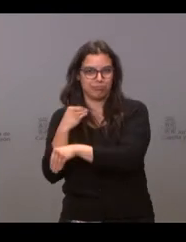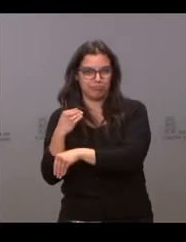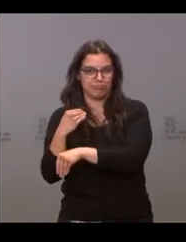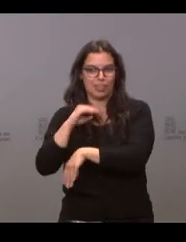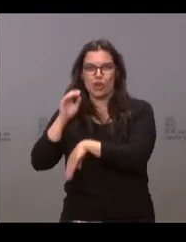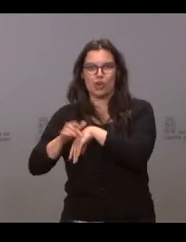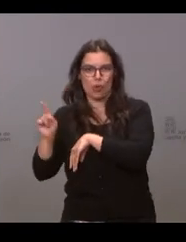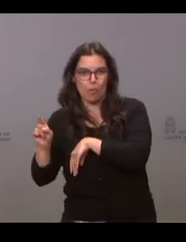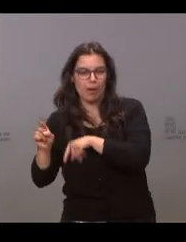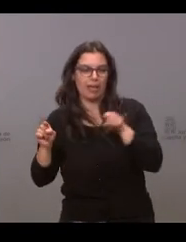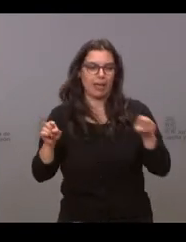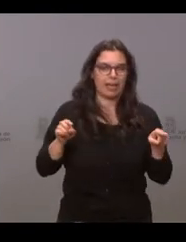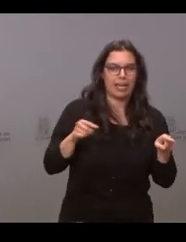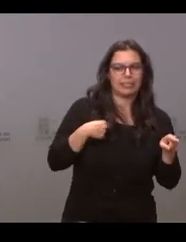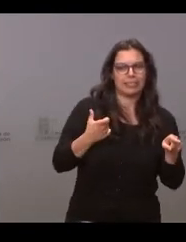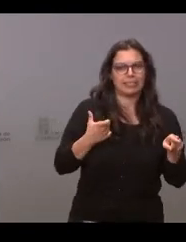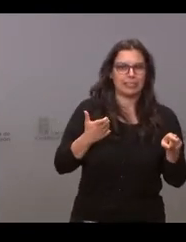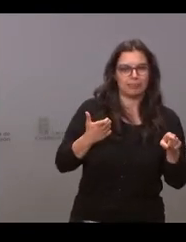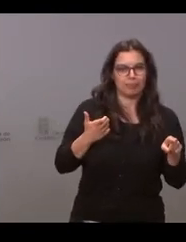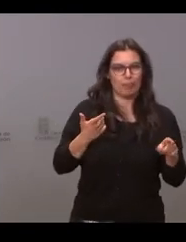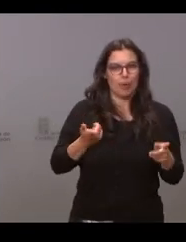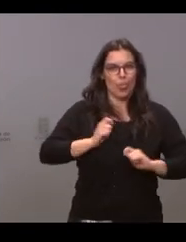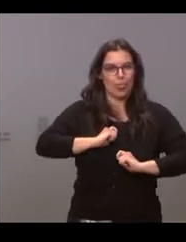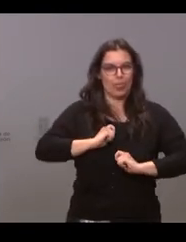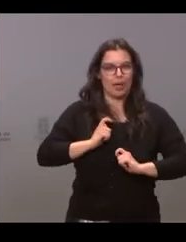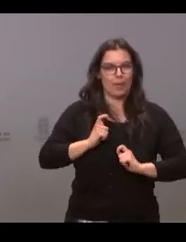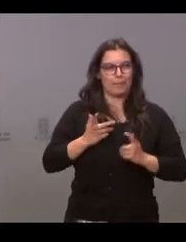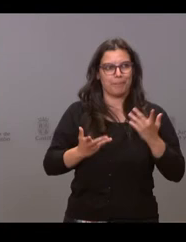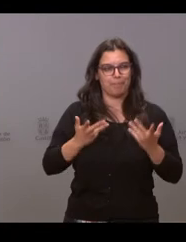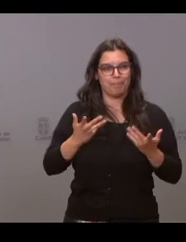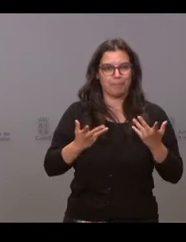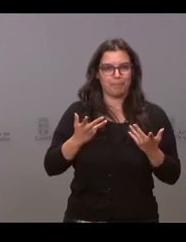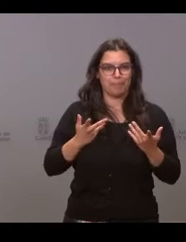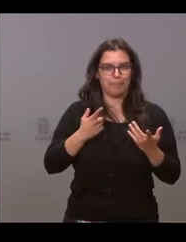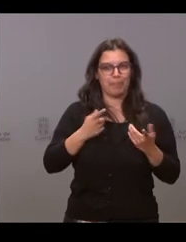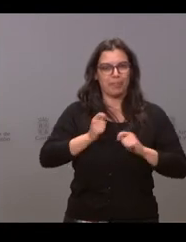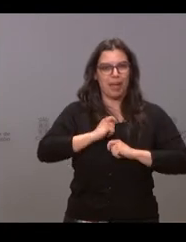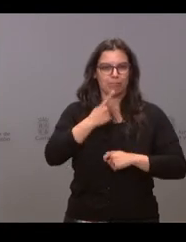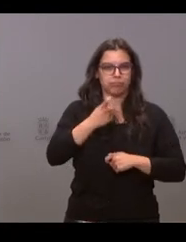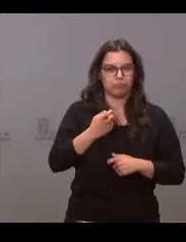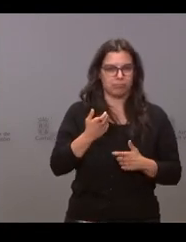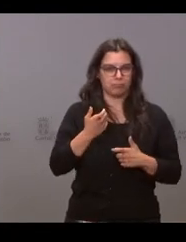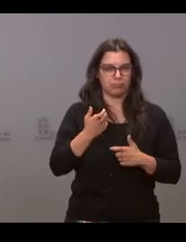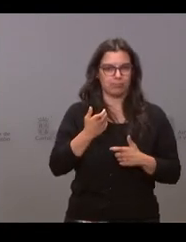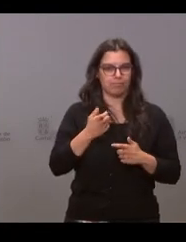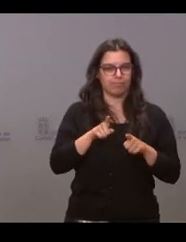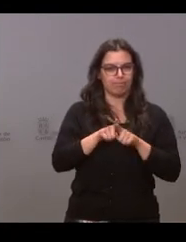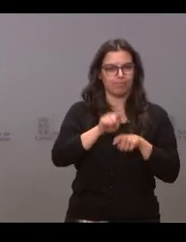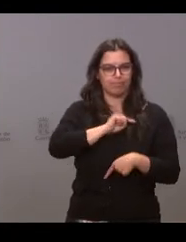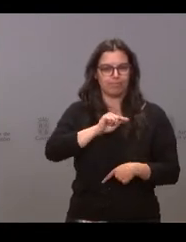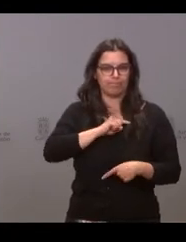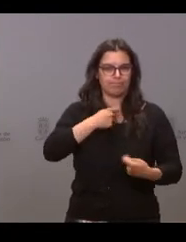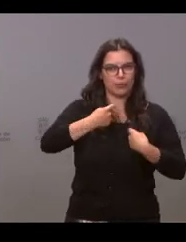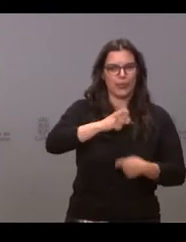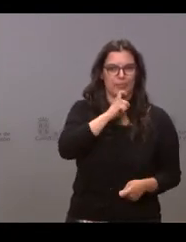cumplían otras y eso pues ha echado digamos mucha dificultad ha producido mucha dificultad en la negociación